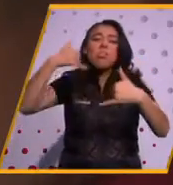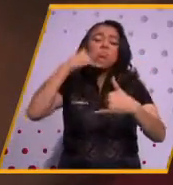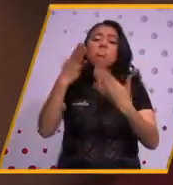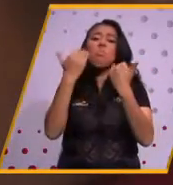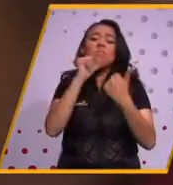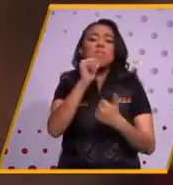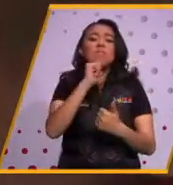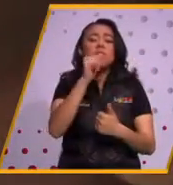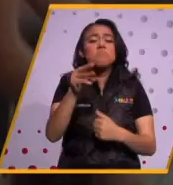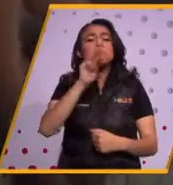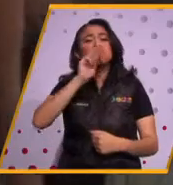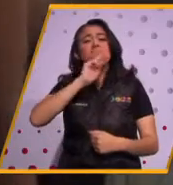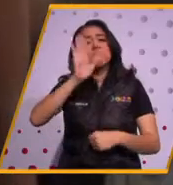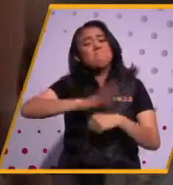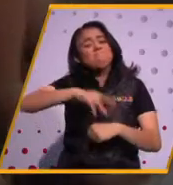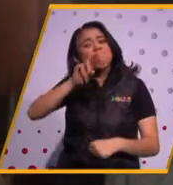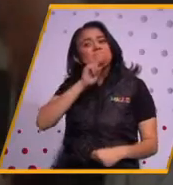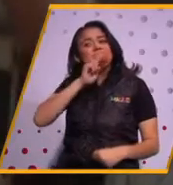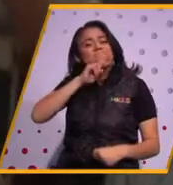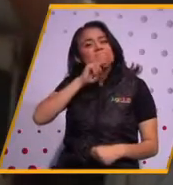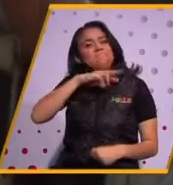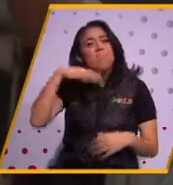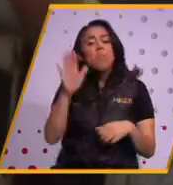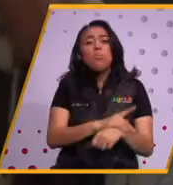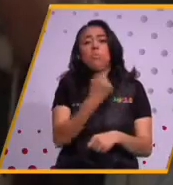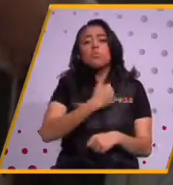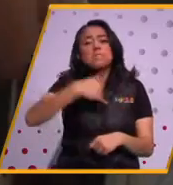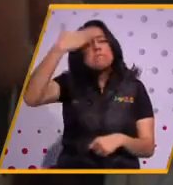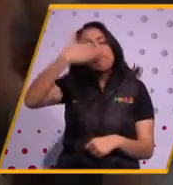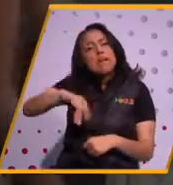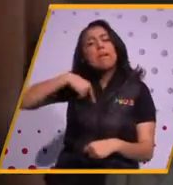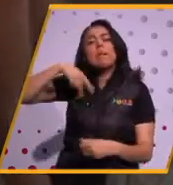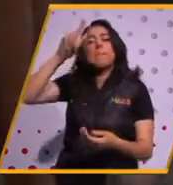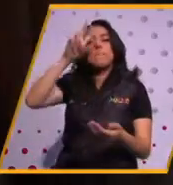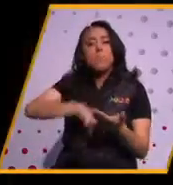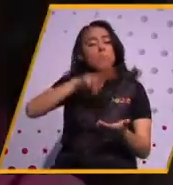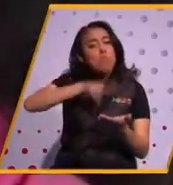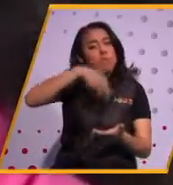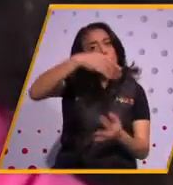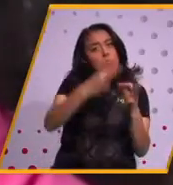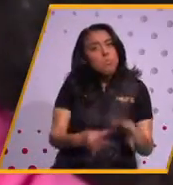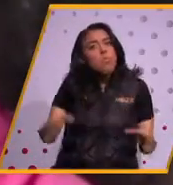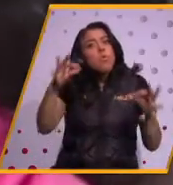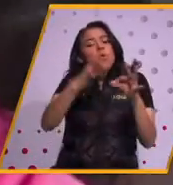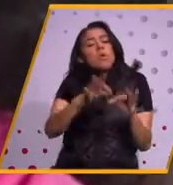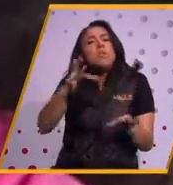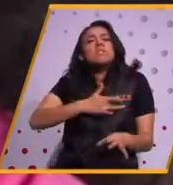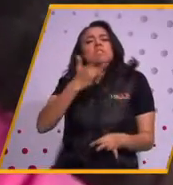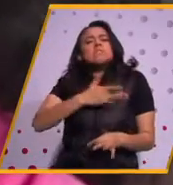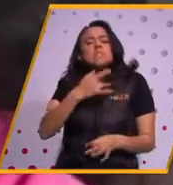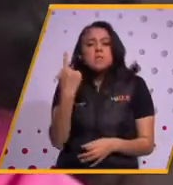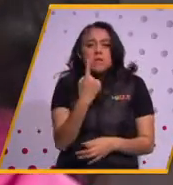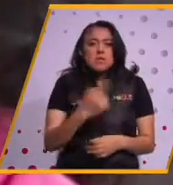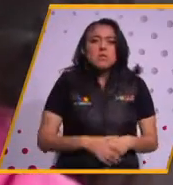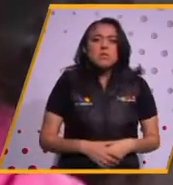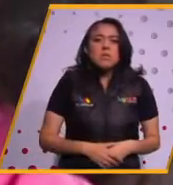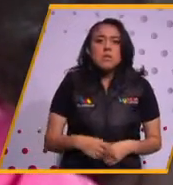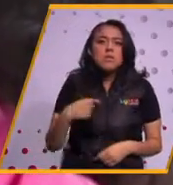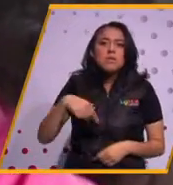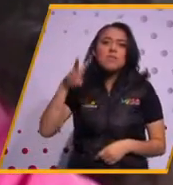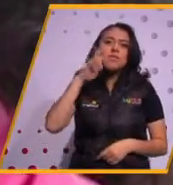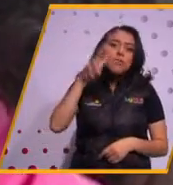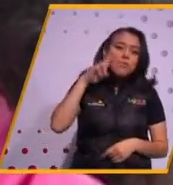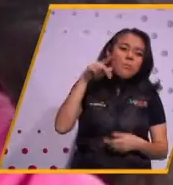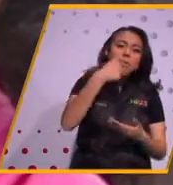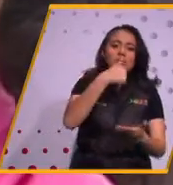son las más preocupadas y es que saben el valor emocional de estas fechas. Sí, los veo y digo, ya están haciendo su